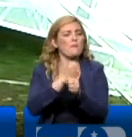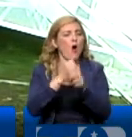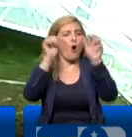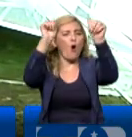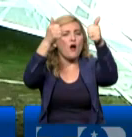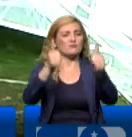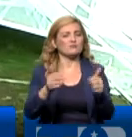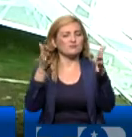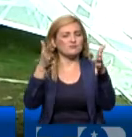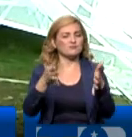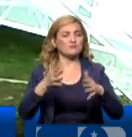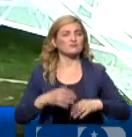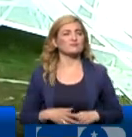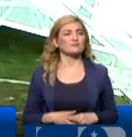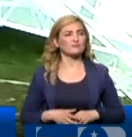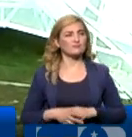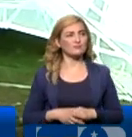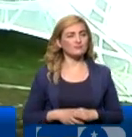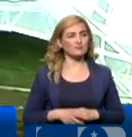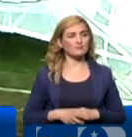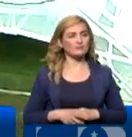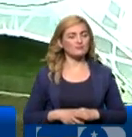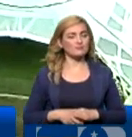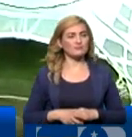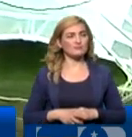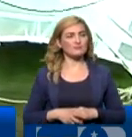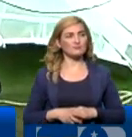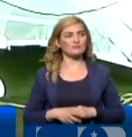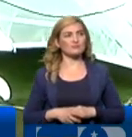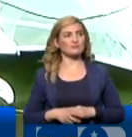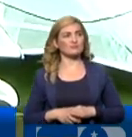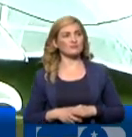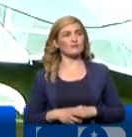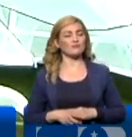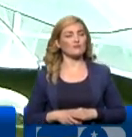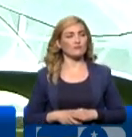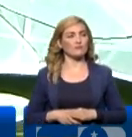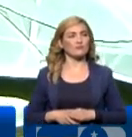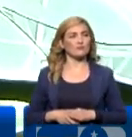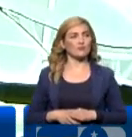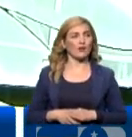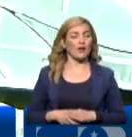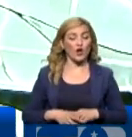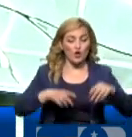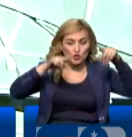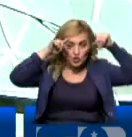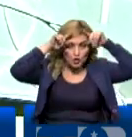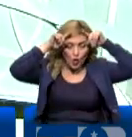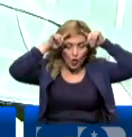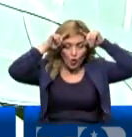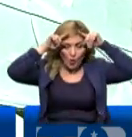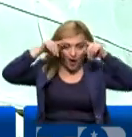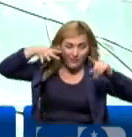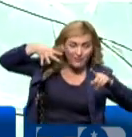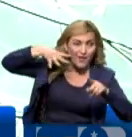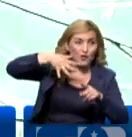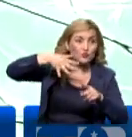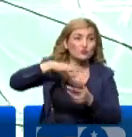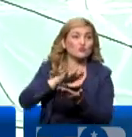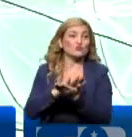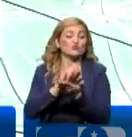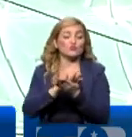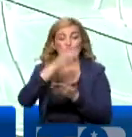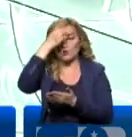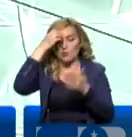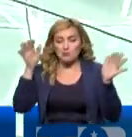artista. Aseguran que no se trata de dos caras de un sistema colonial y es por esto que el toro no arremete, es un toro calmo y el